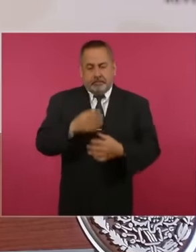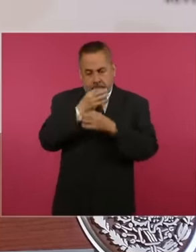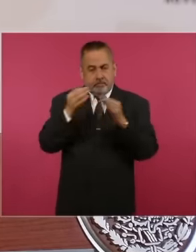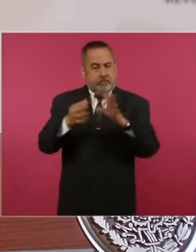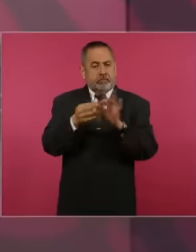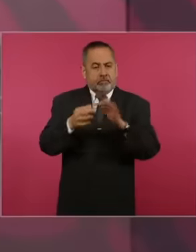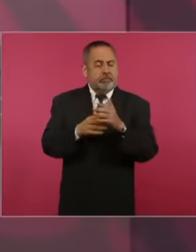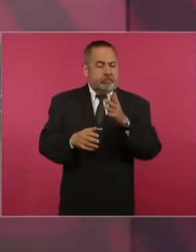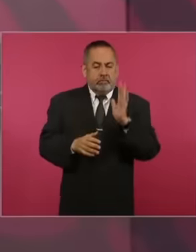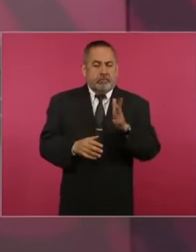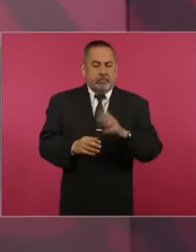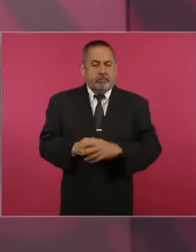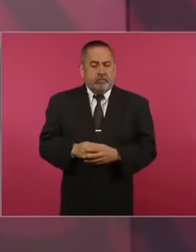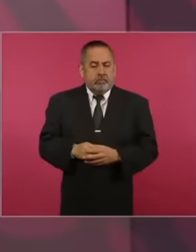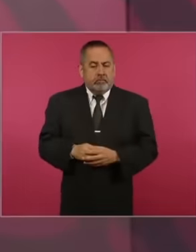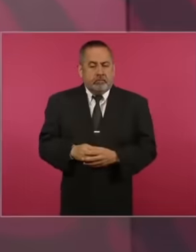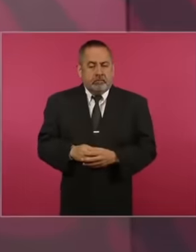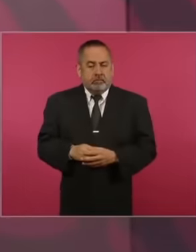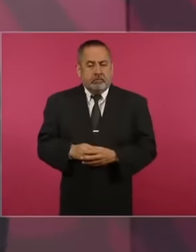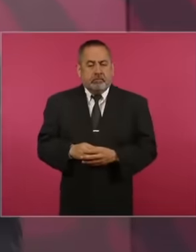comunicado más